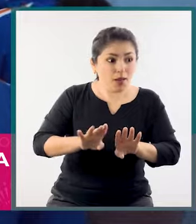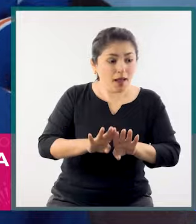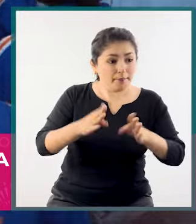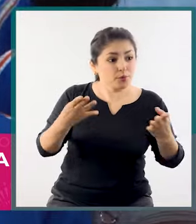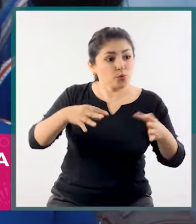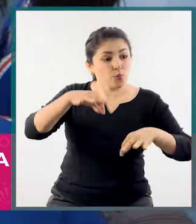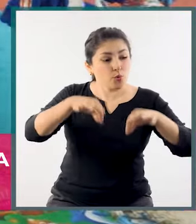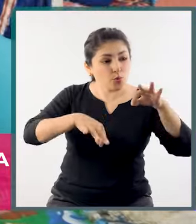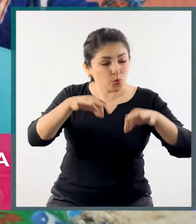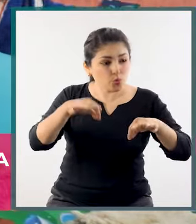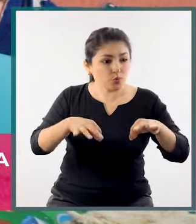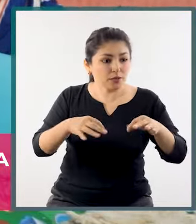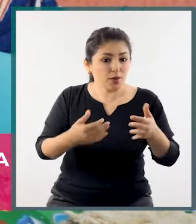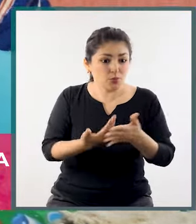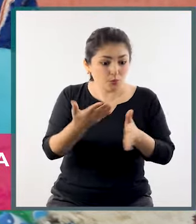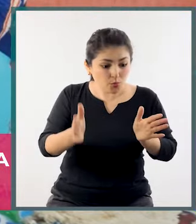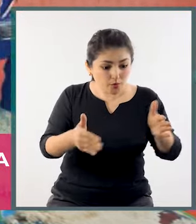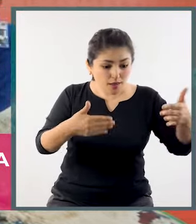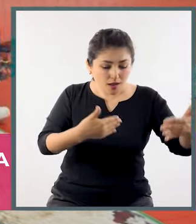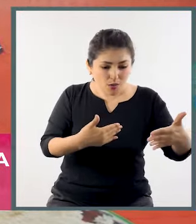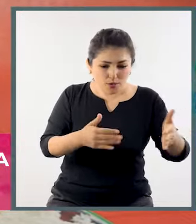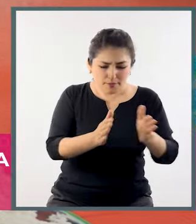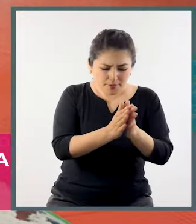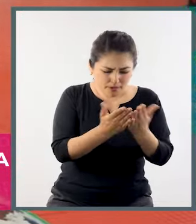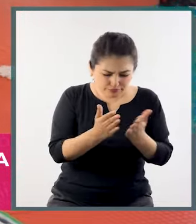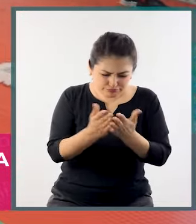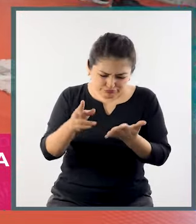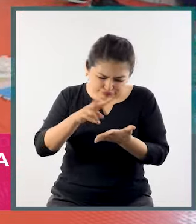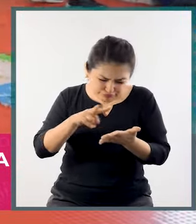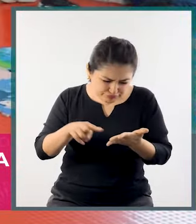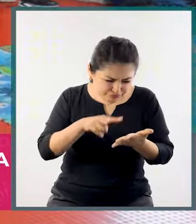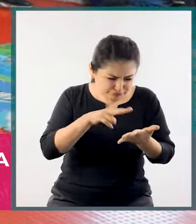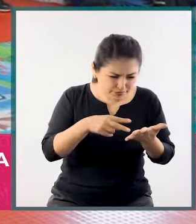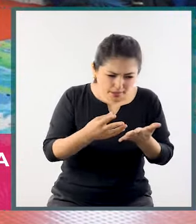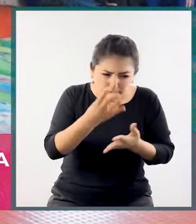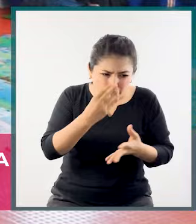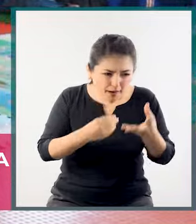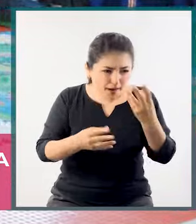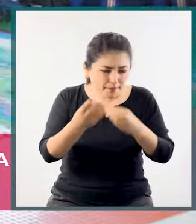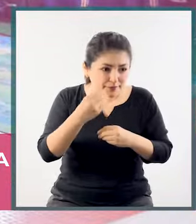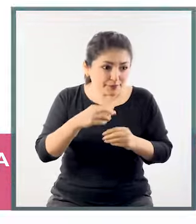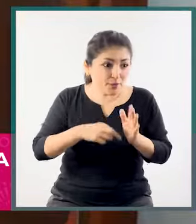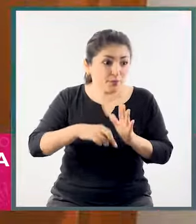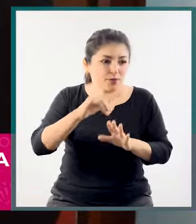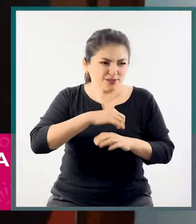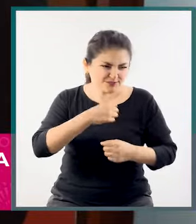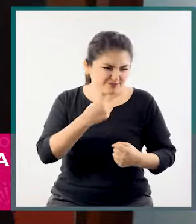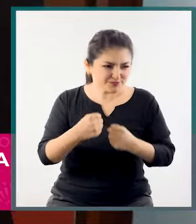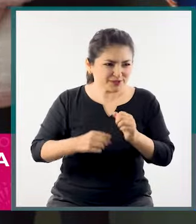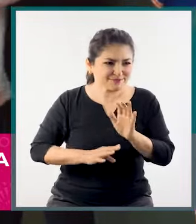inaugurando un aula más de lectura, un espacio para poder reforzar estos proyectos.